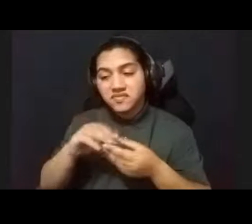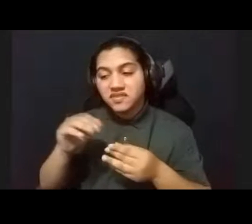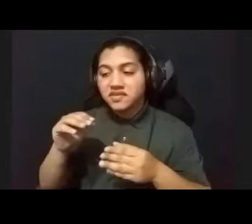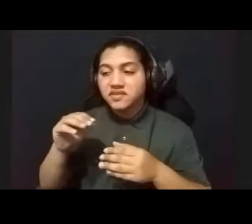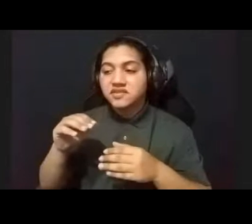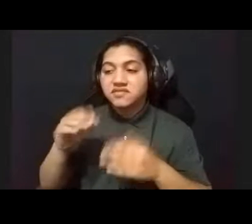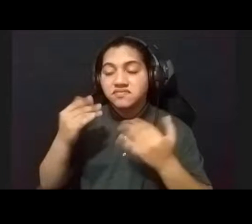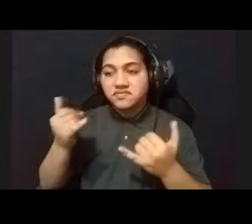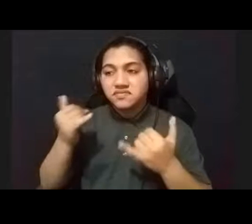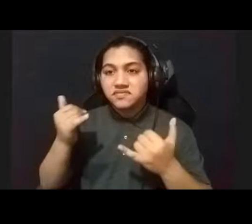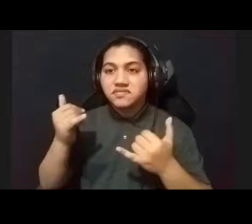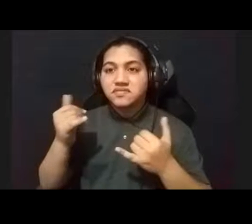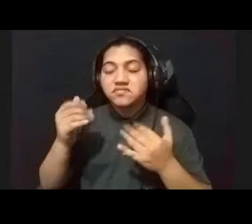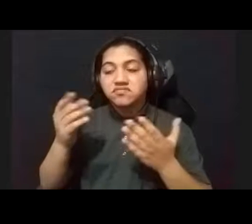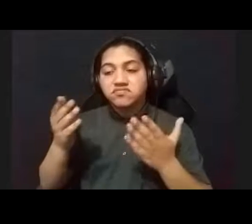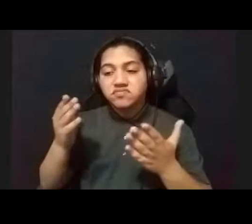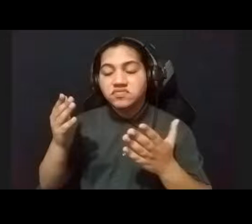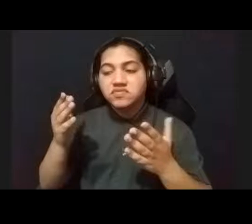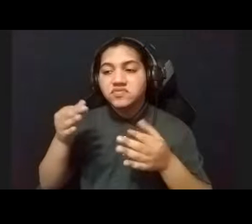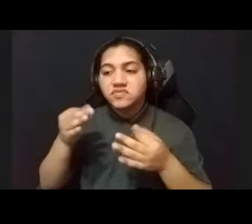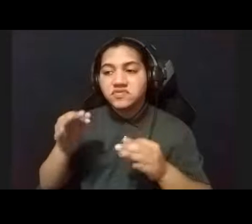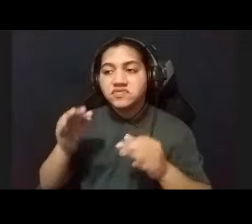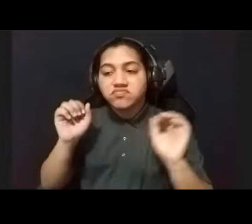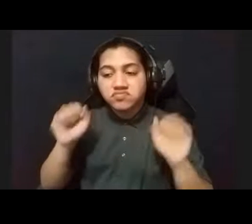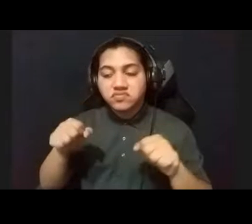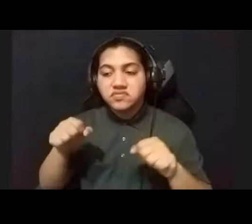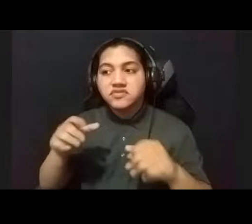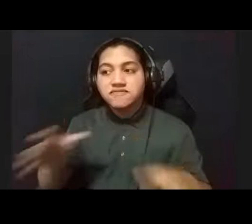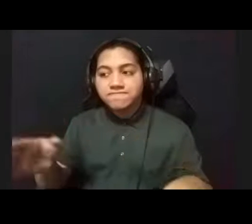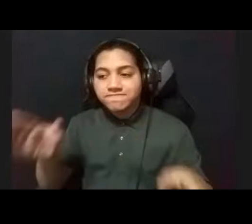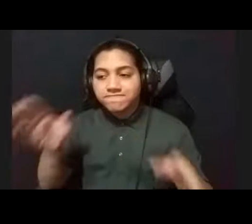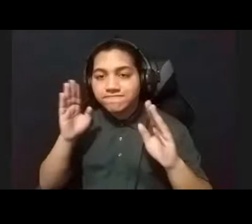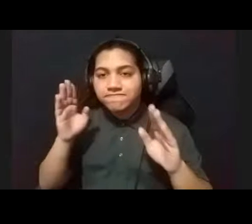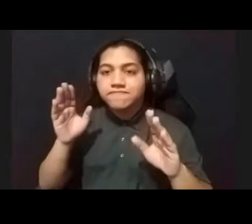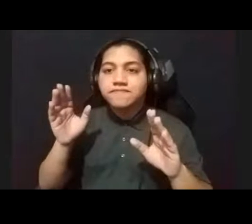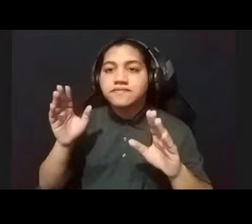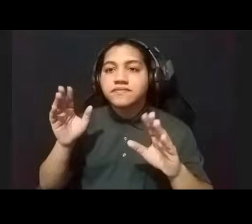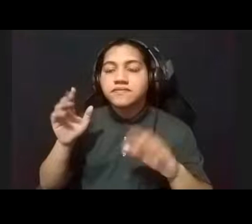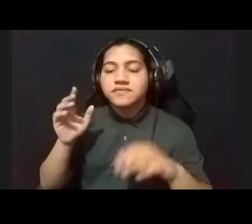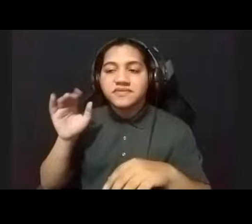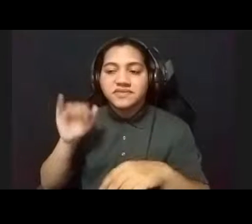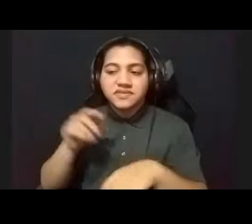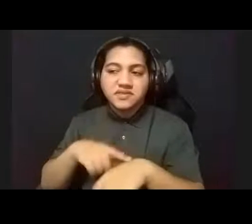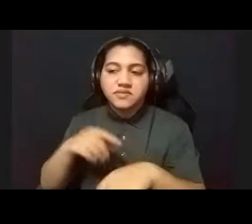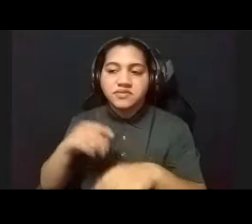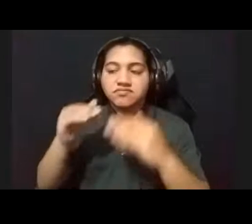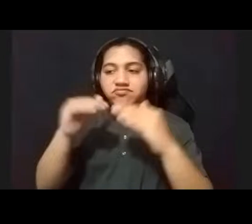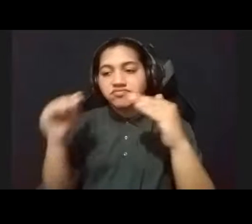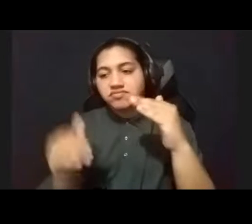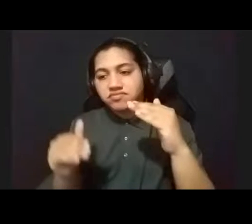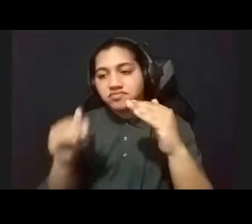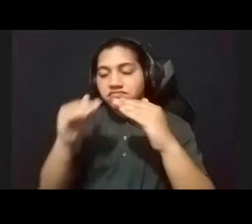la actualidad, podría ser una forma posible de llamar la atención sobre este tipo de desigualdades de